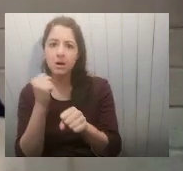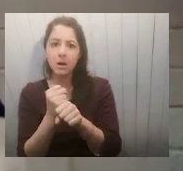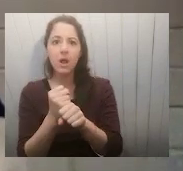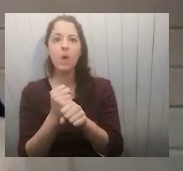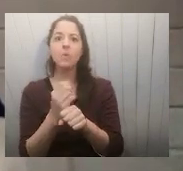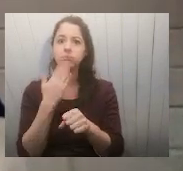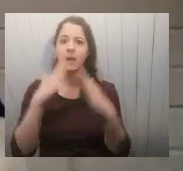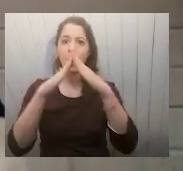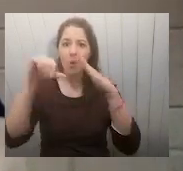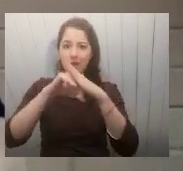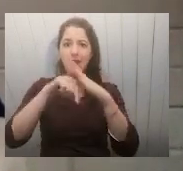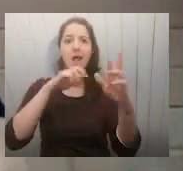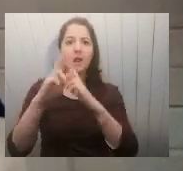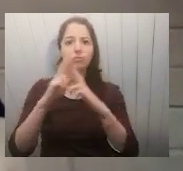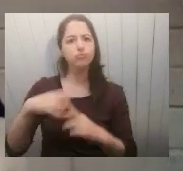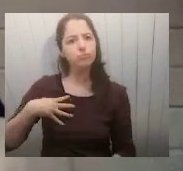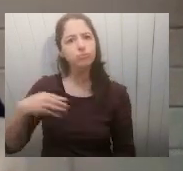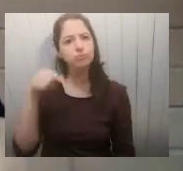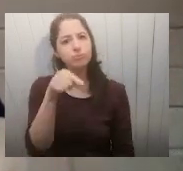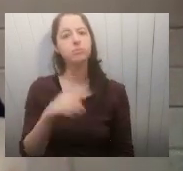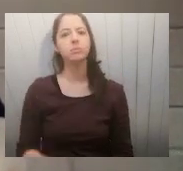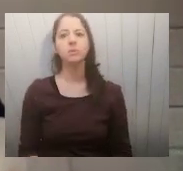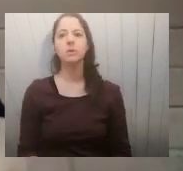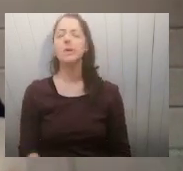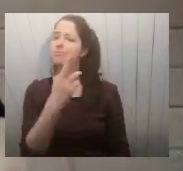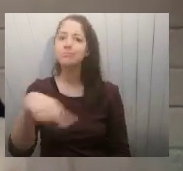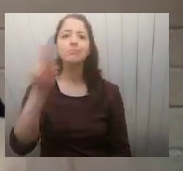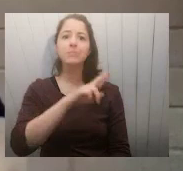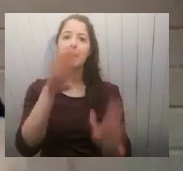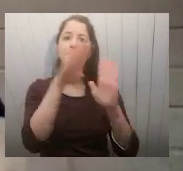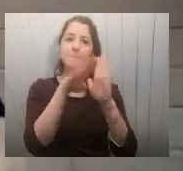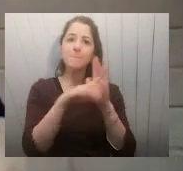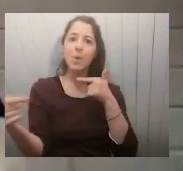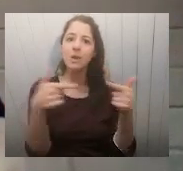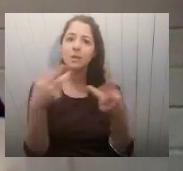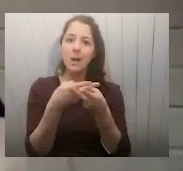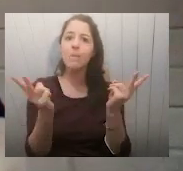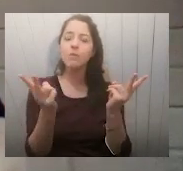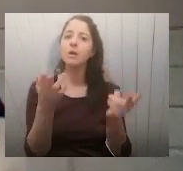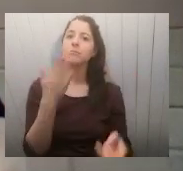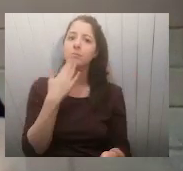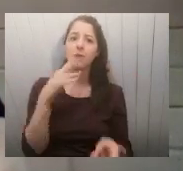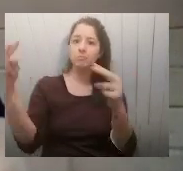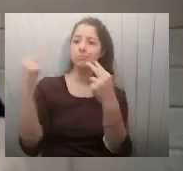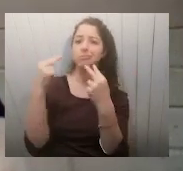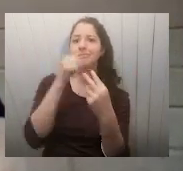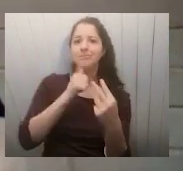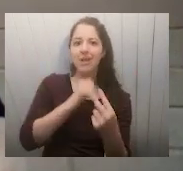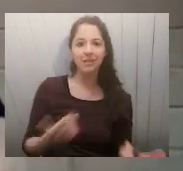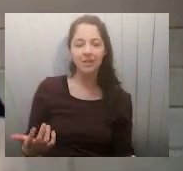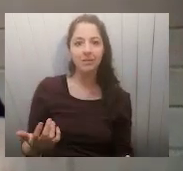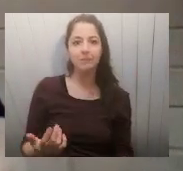de salud, la cuarentena y su relación con les hijes. Una vez más, las nefastas políticas públicas de este gobierno nos